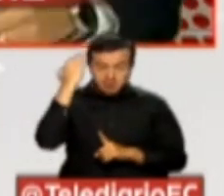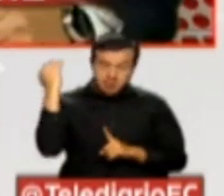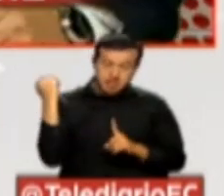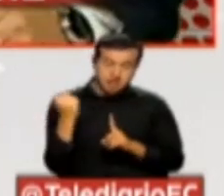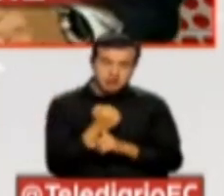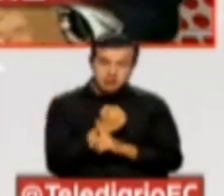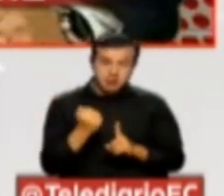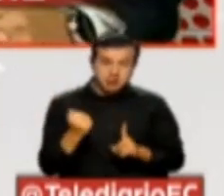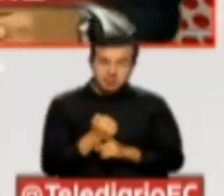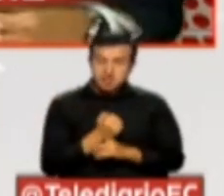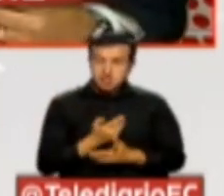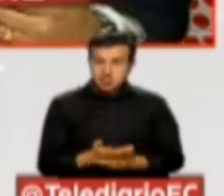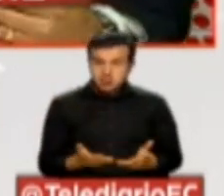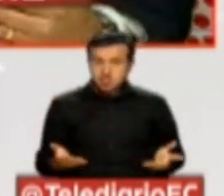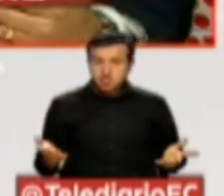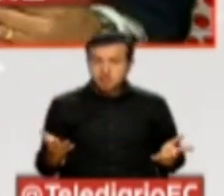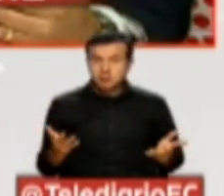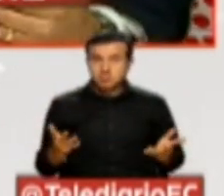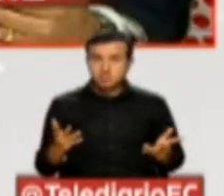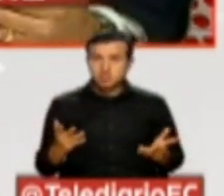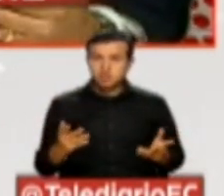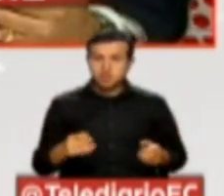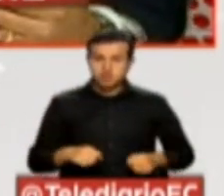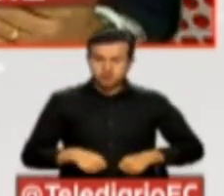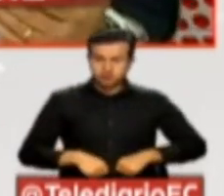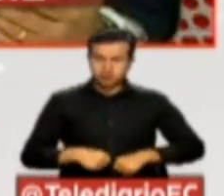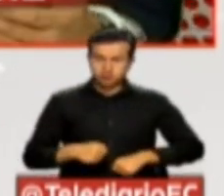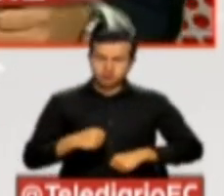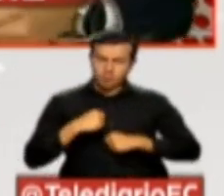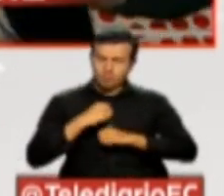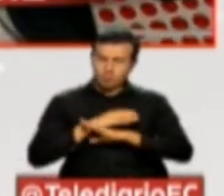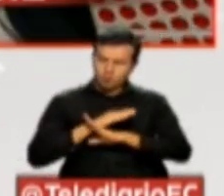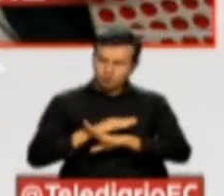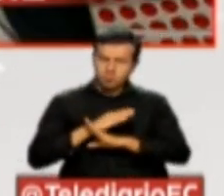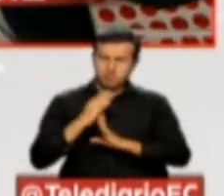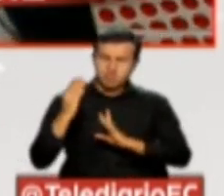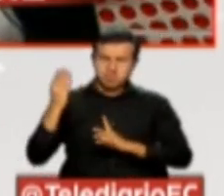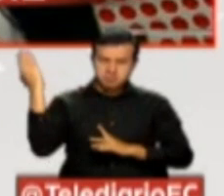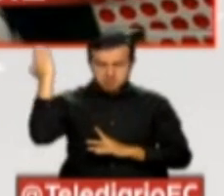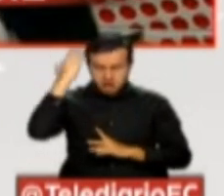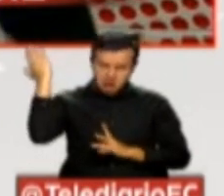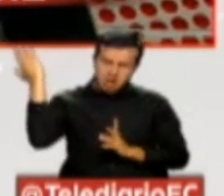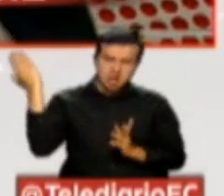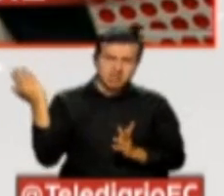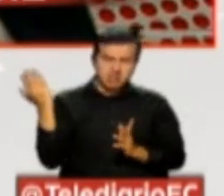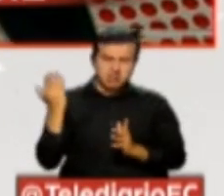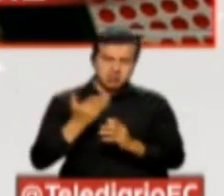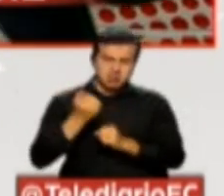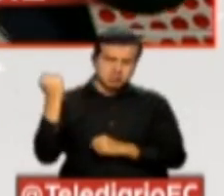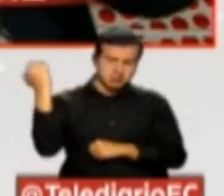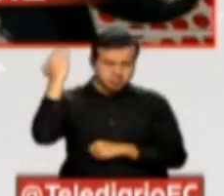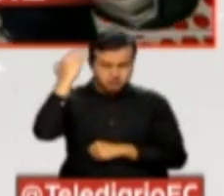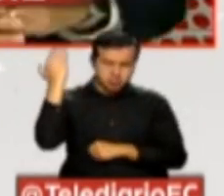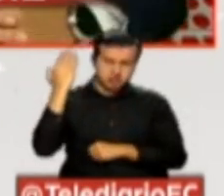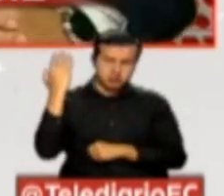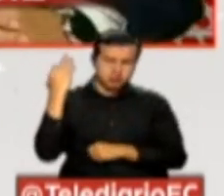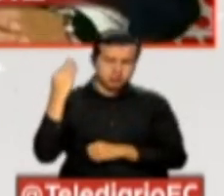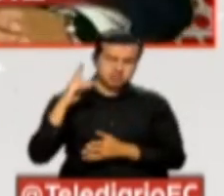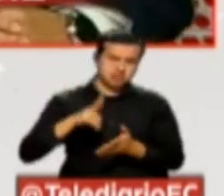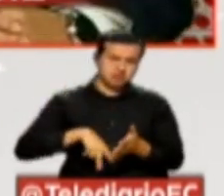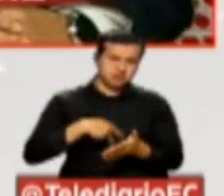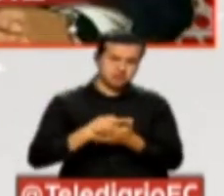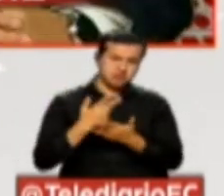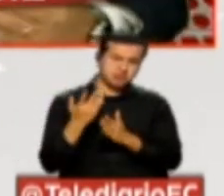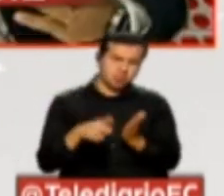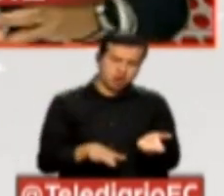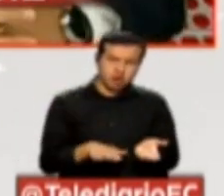tolete, por la corpulencia de ellos. Pero si a mí me dan un toletazo con el físico que tengo, seguramente me pueden hasta